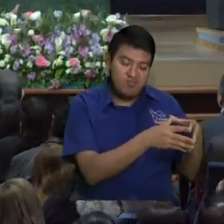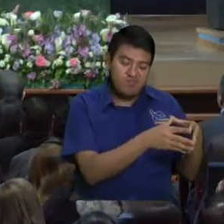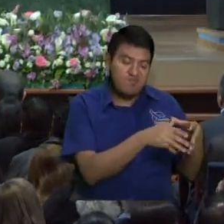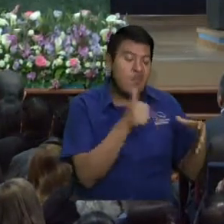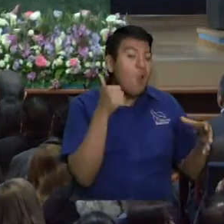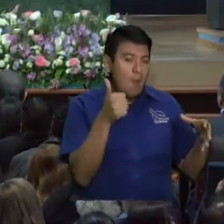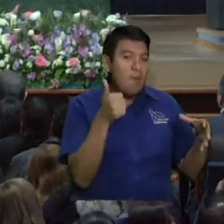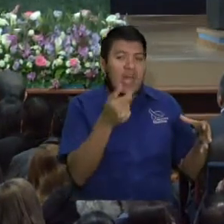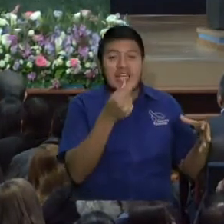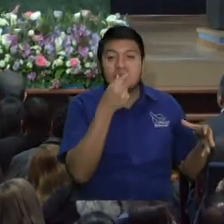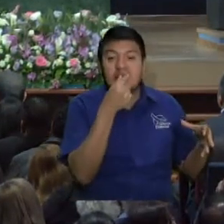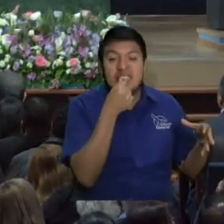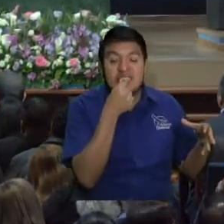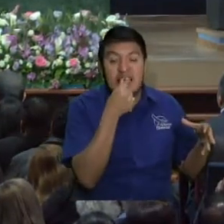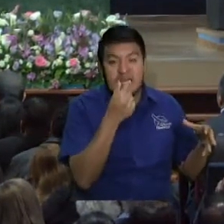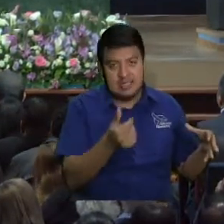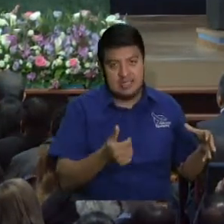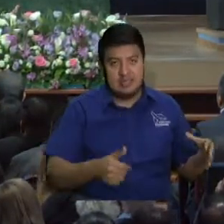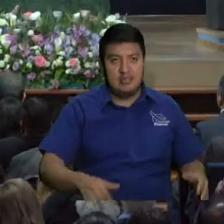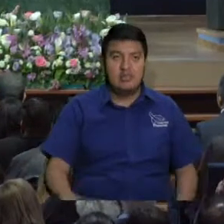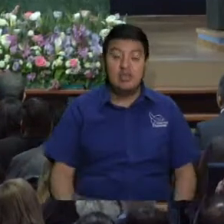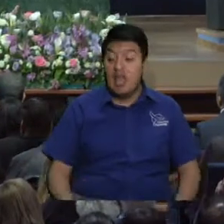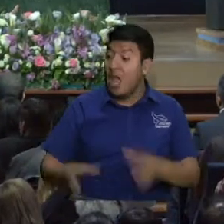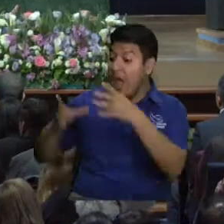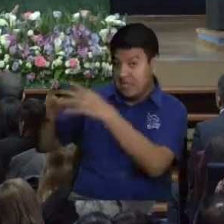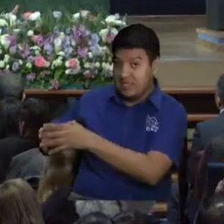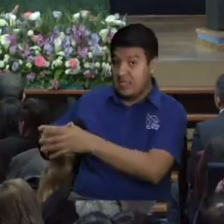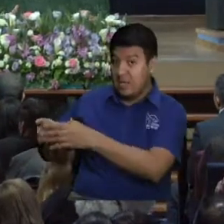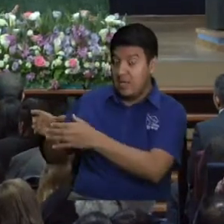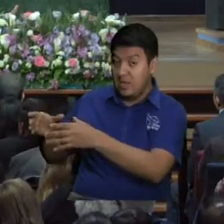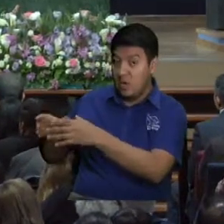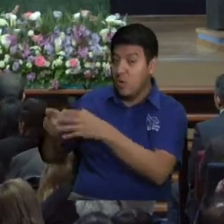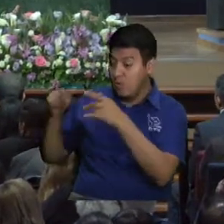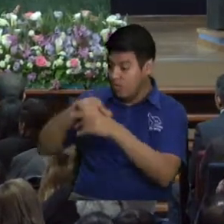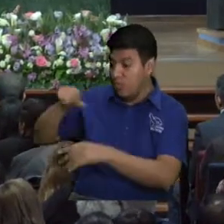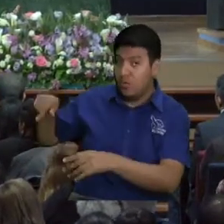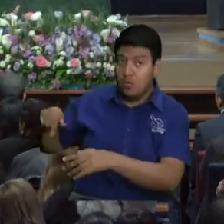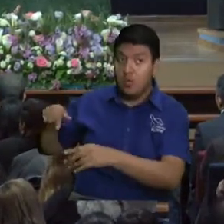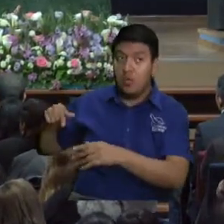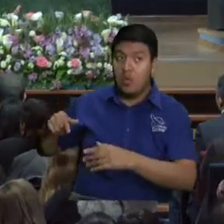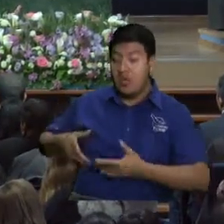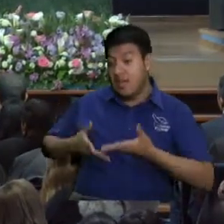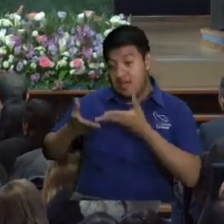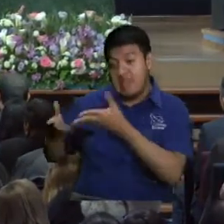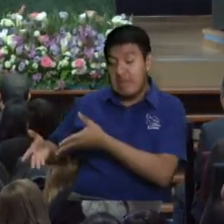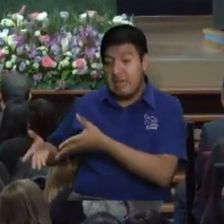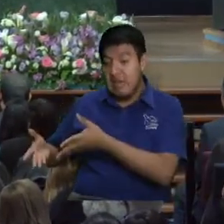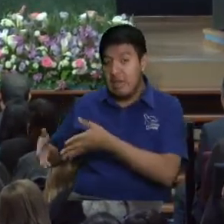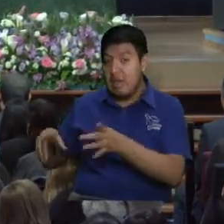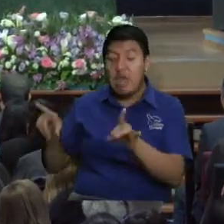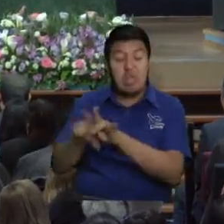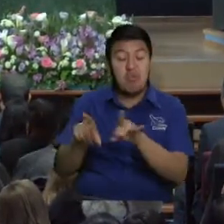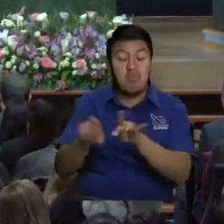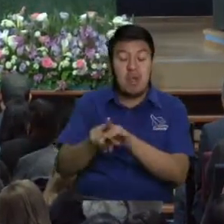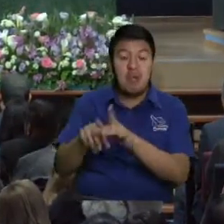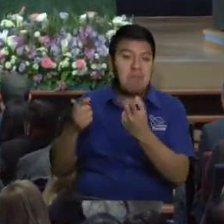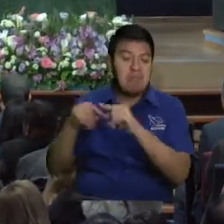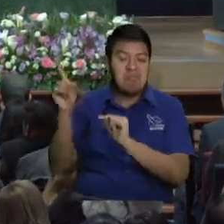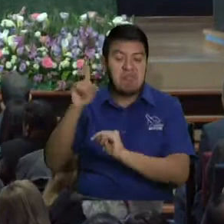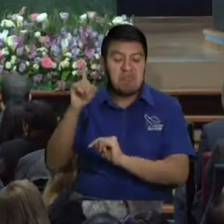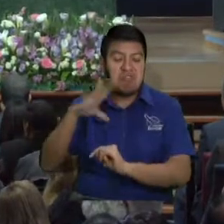se los vamos a dar a estas 50. A estos que están aquí, les vamos a dar la pastilla idéntica, pero no tiene la sustancia